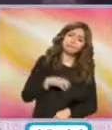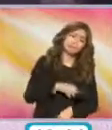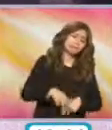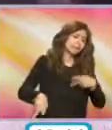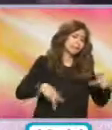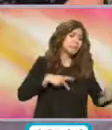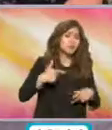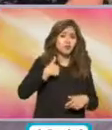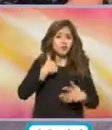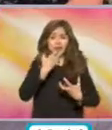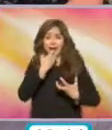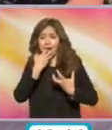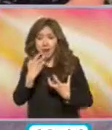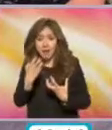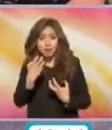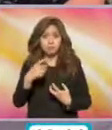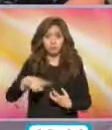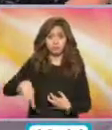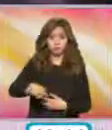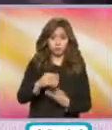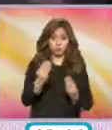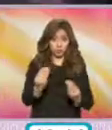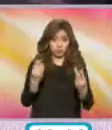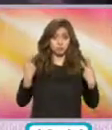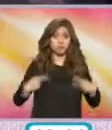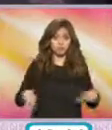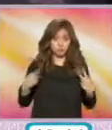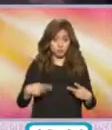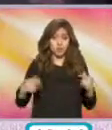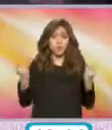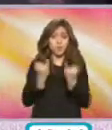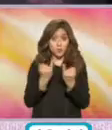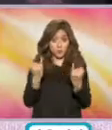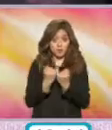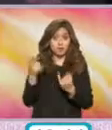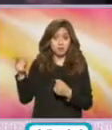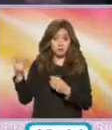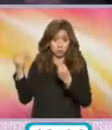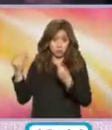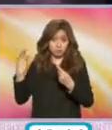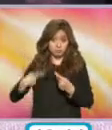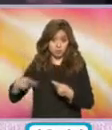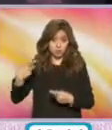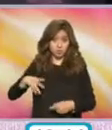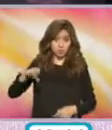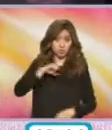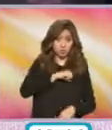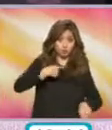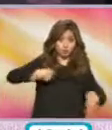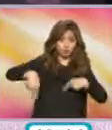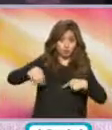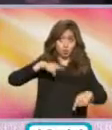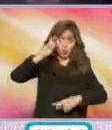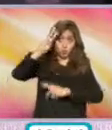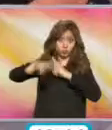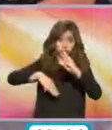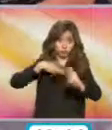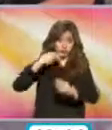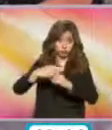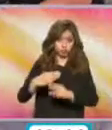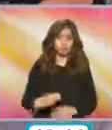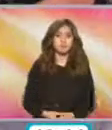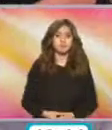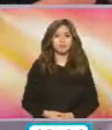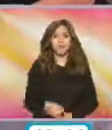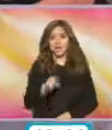mil cosas, pero mucha gente ahora también, de hecho es el deporte con más aficionados en el mundo. Sí, a ti, a más de la mitad de